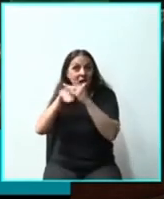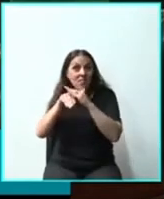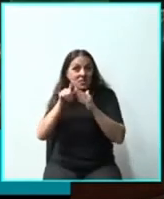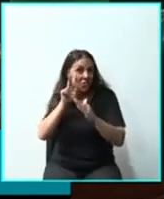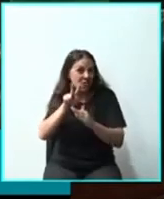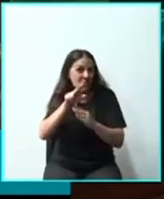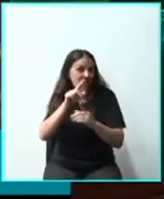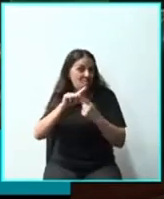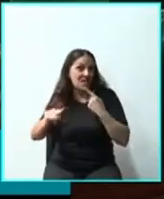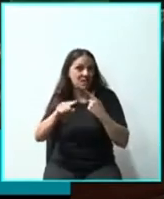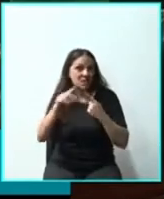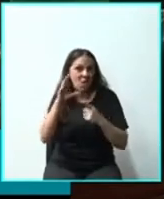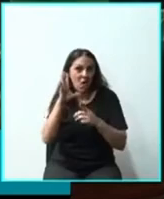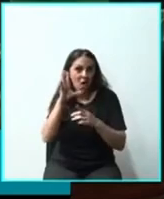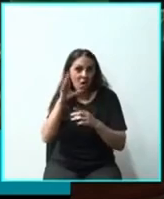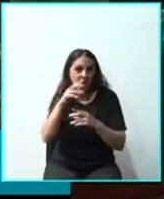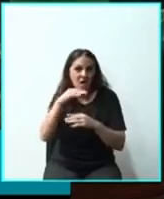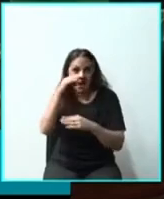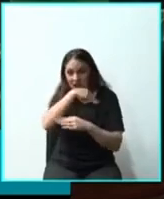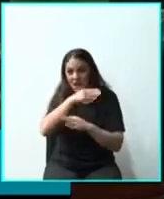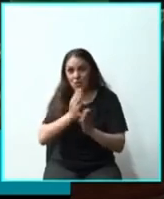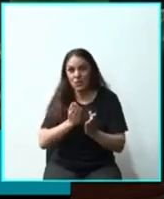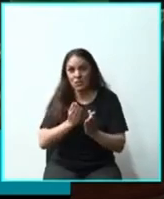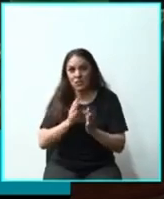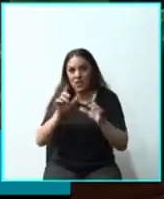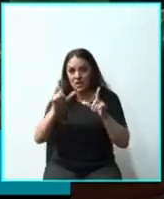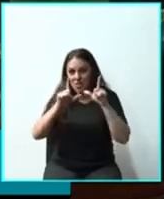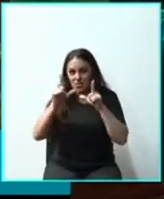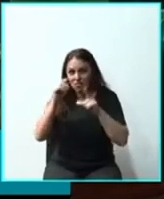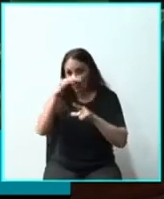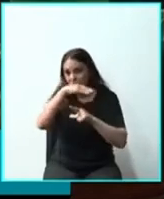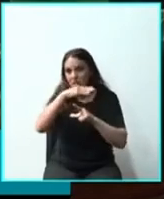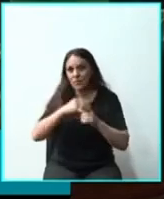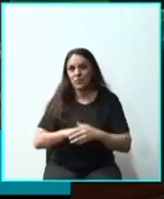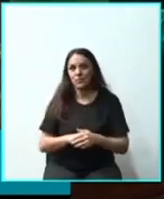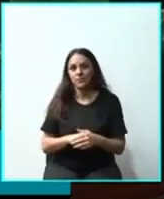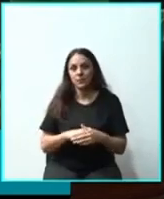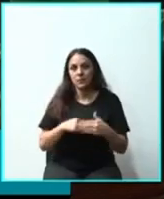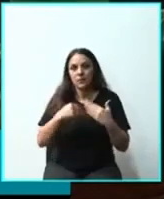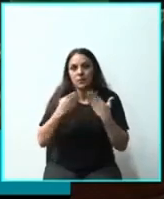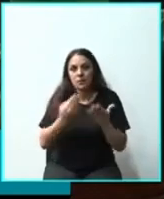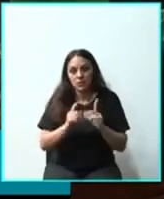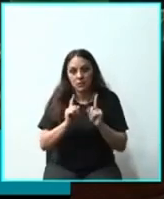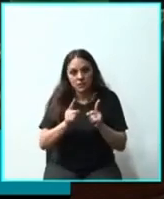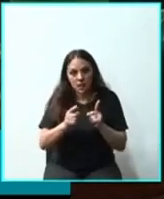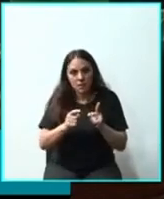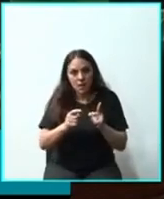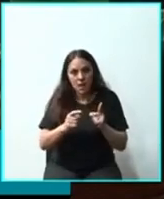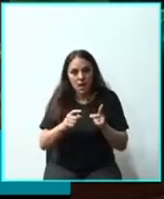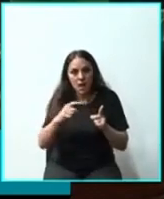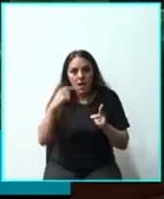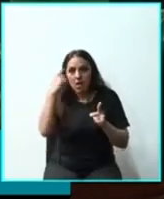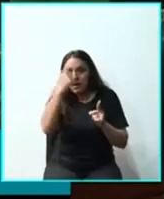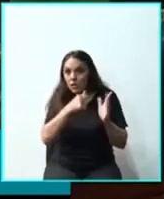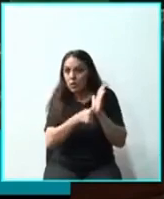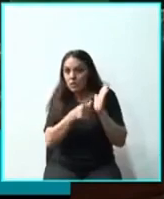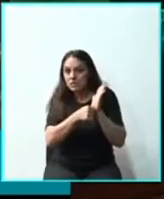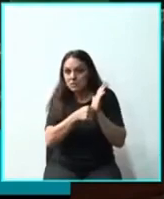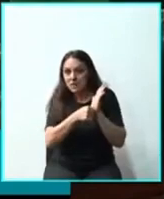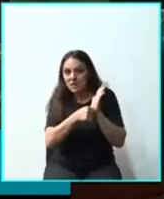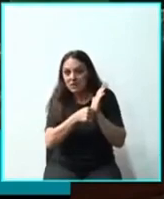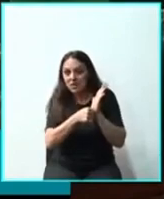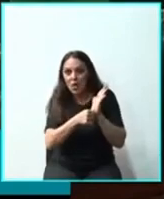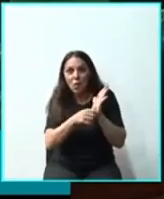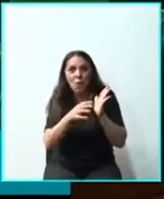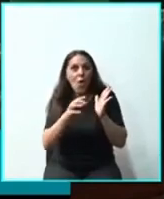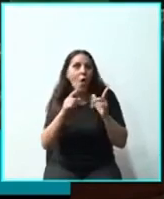Y respecto al reconocimiento facial, no distingue rasgos étnicos. Señor Presidente,